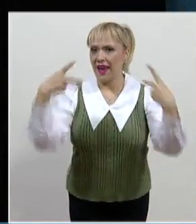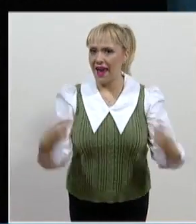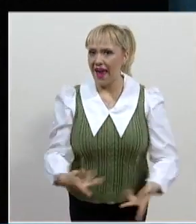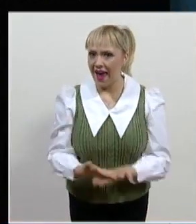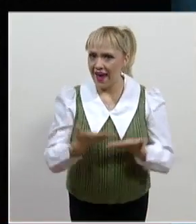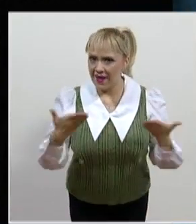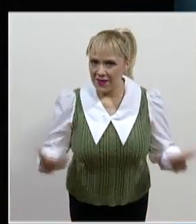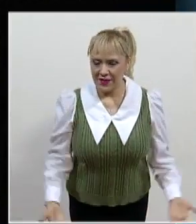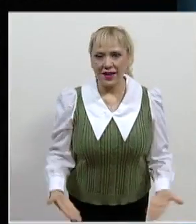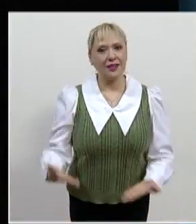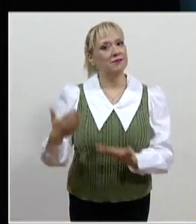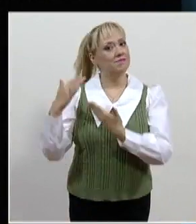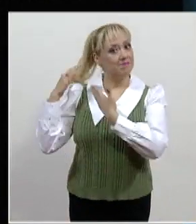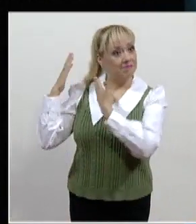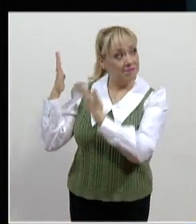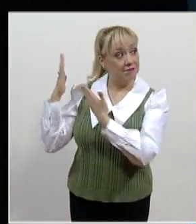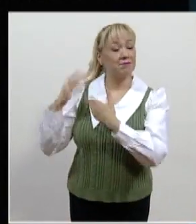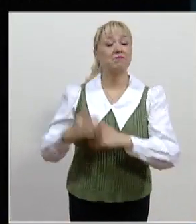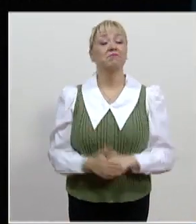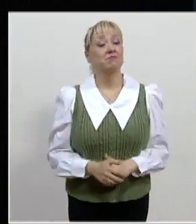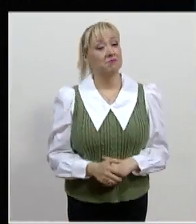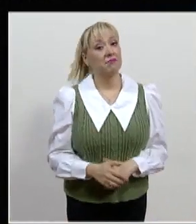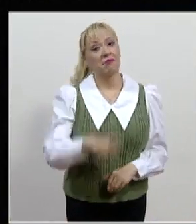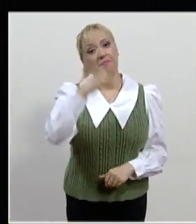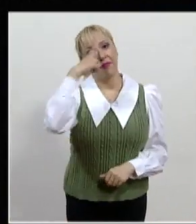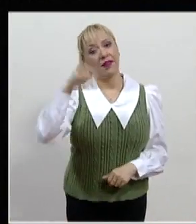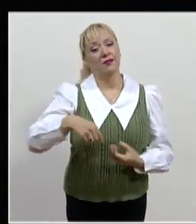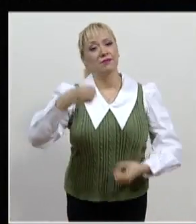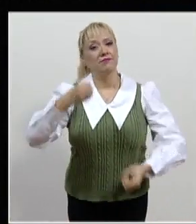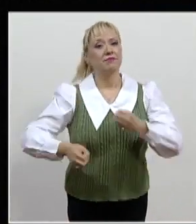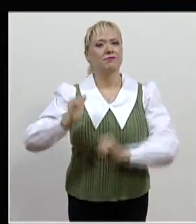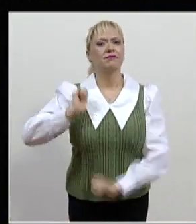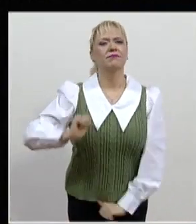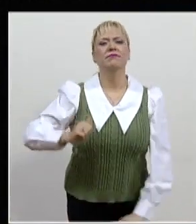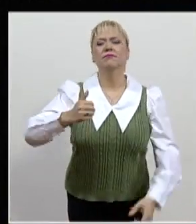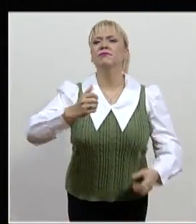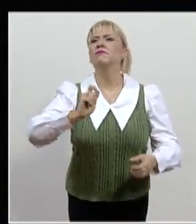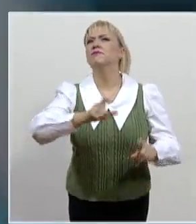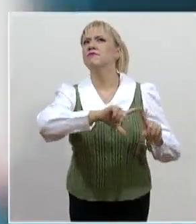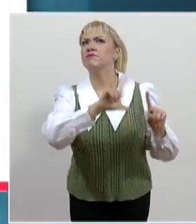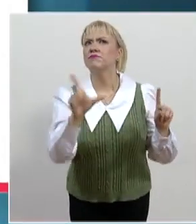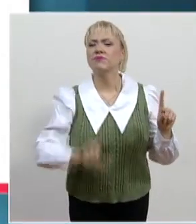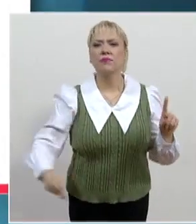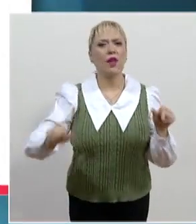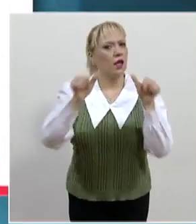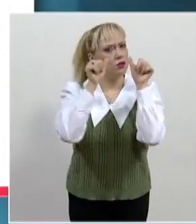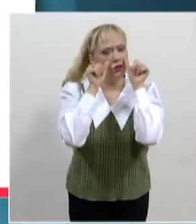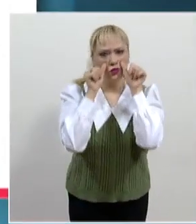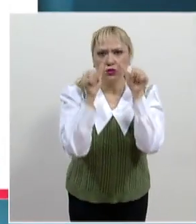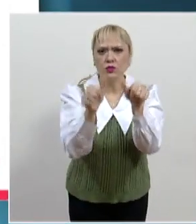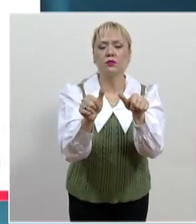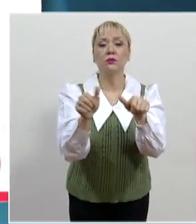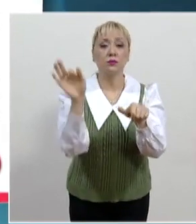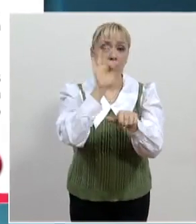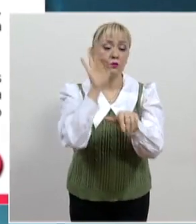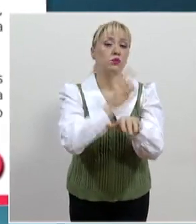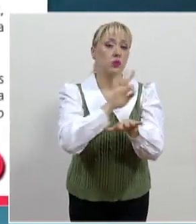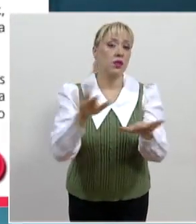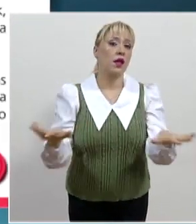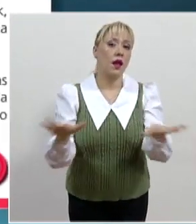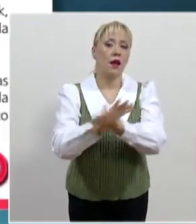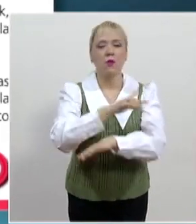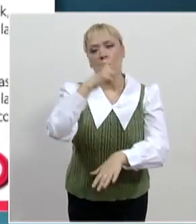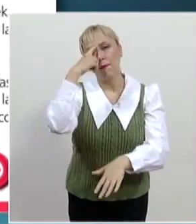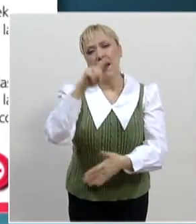de la Federación. Destaca que precisamente el Poder Judicial de la Federación está atento a una posible reforma a la Ley de